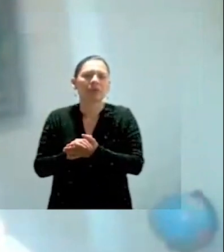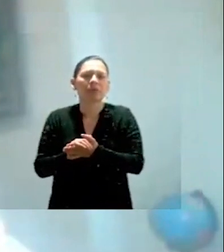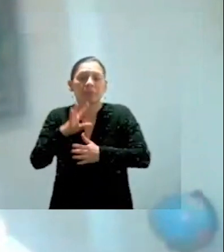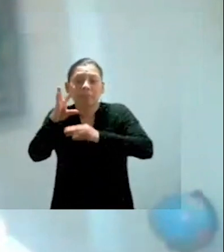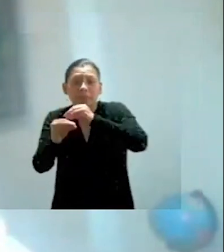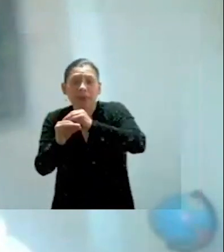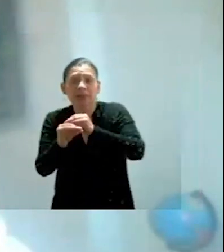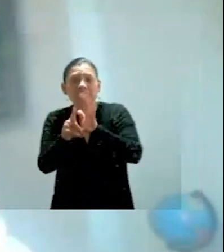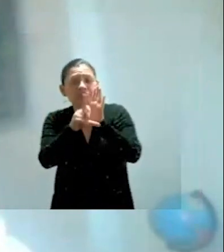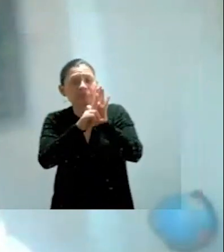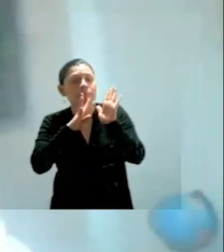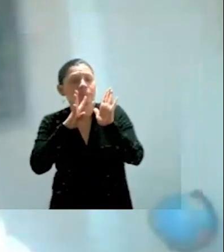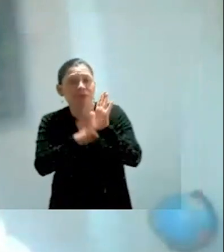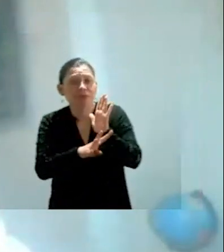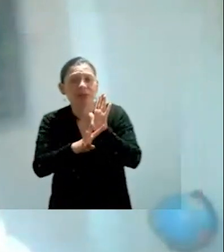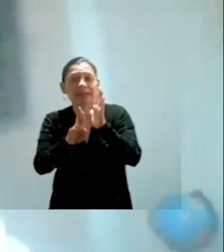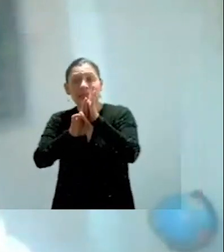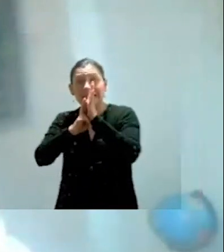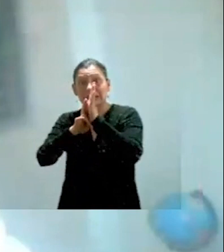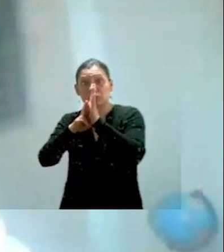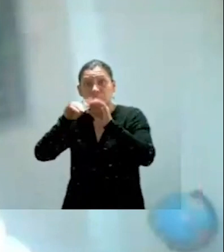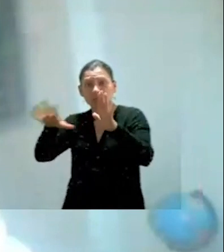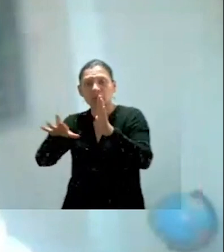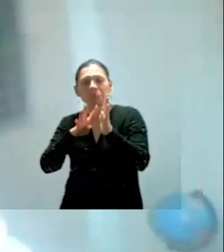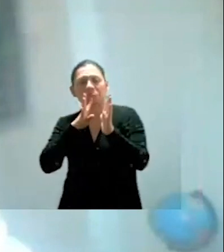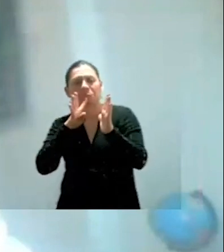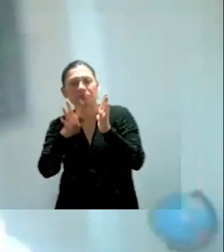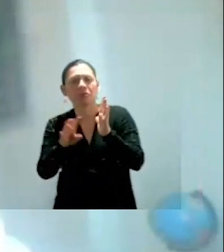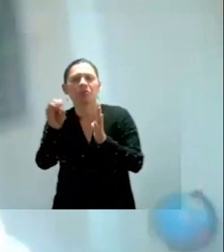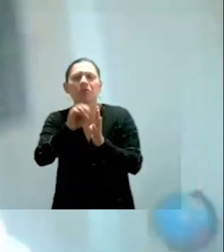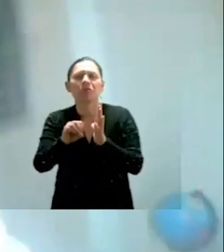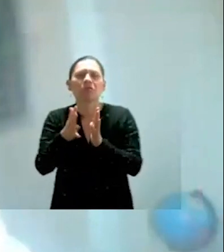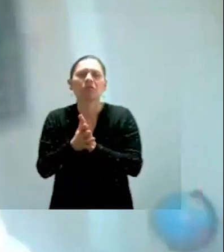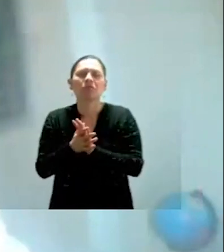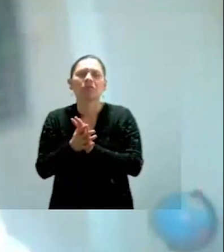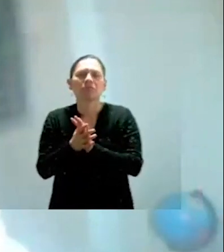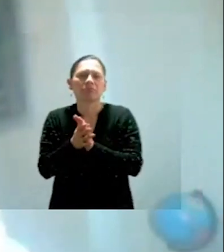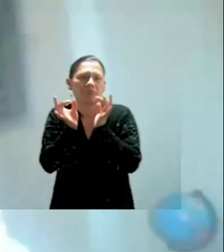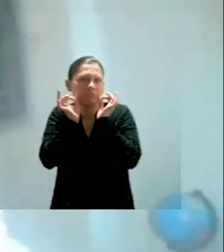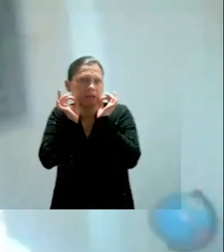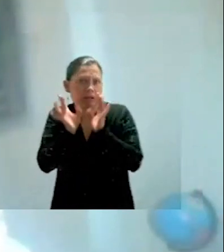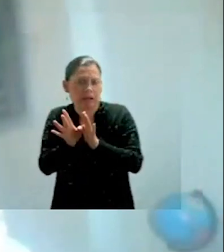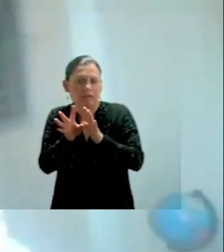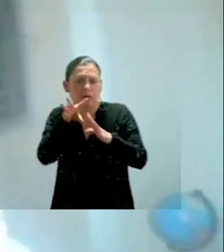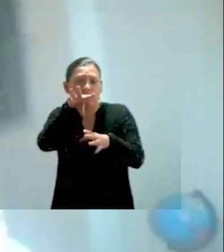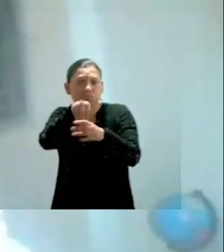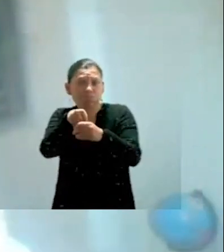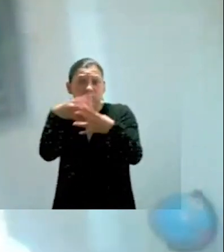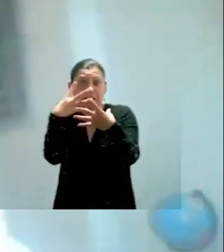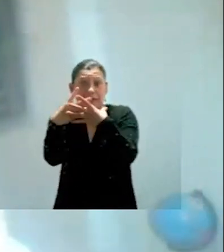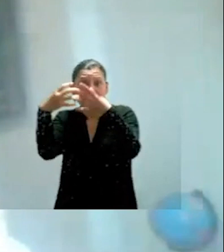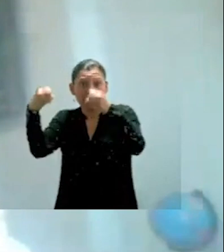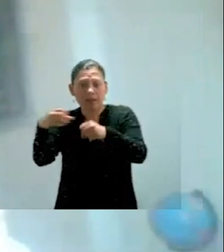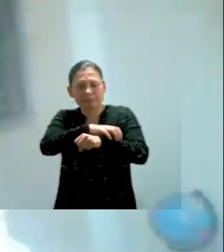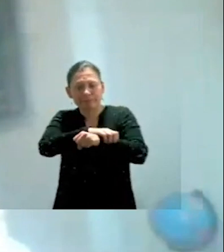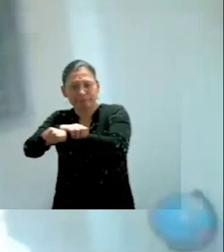prevé el desacato, en fin. Pero ahí, en el cumplimiento de la tutela, en la